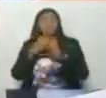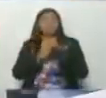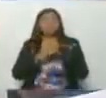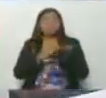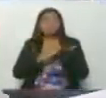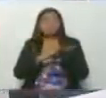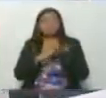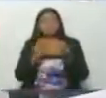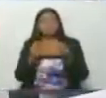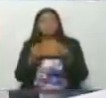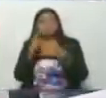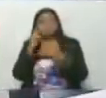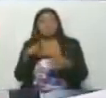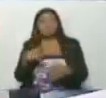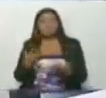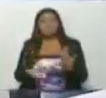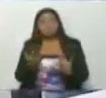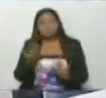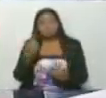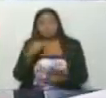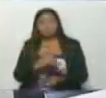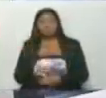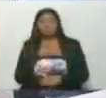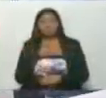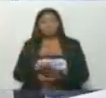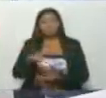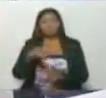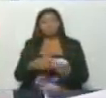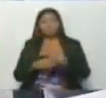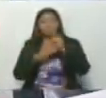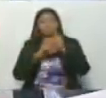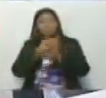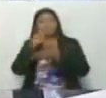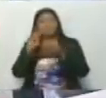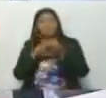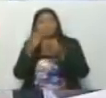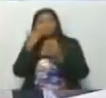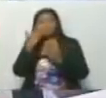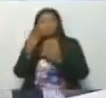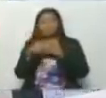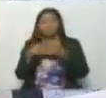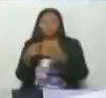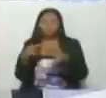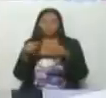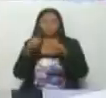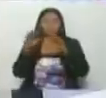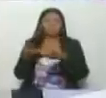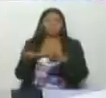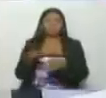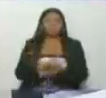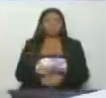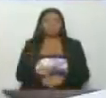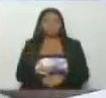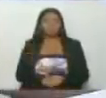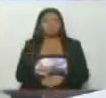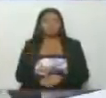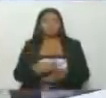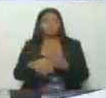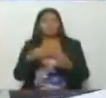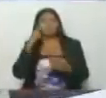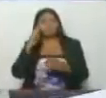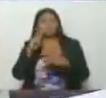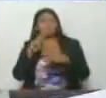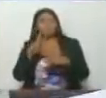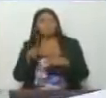considerable he estado en la conducción de la nación frente a las sanciones y eso se traduce precisamente en estos